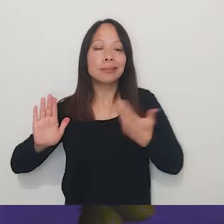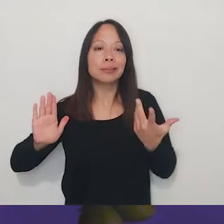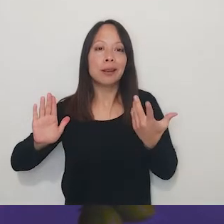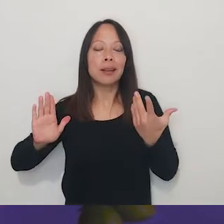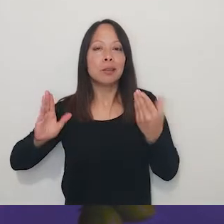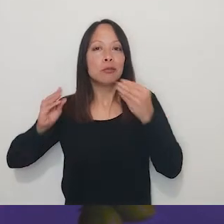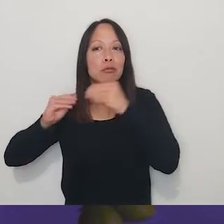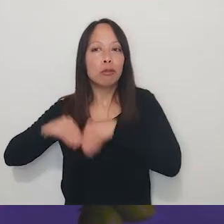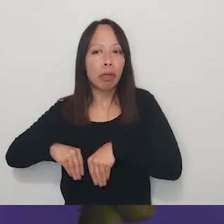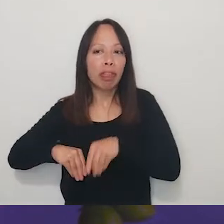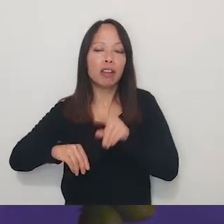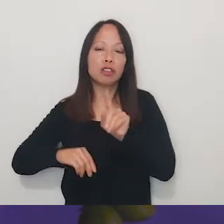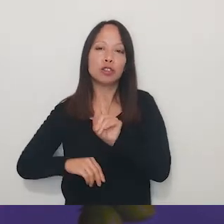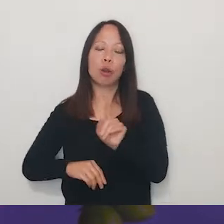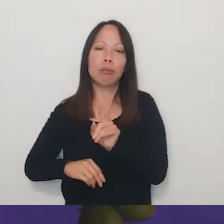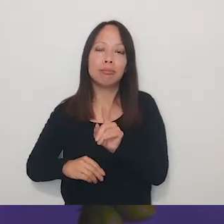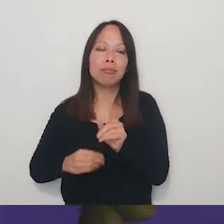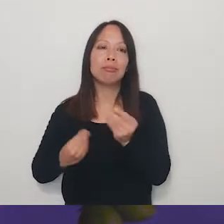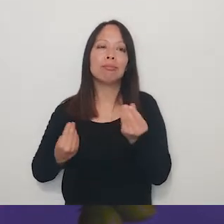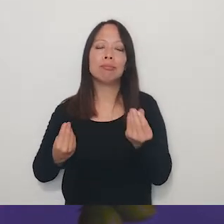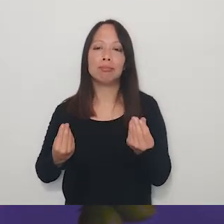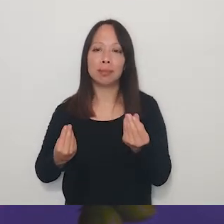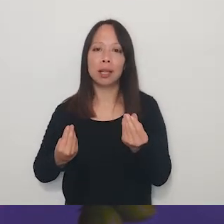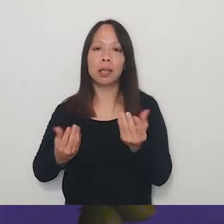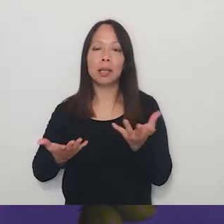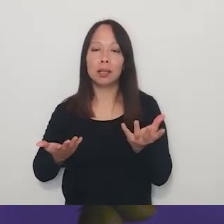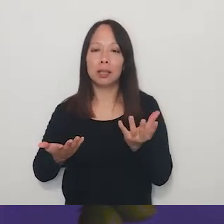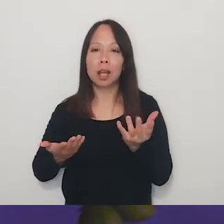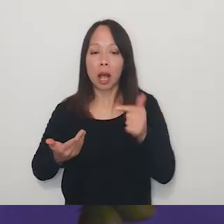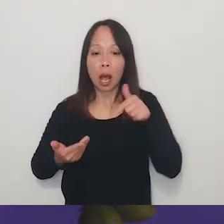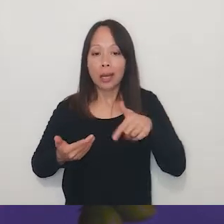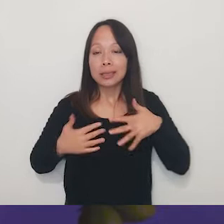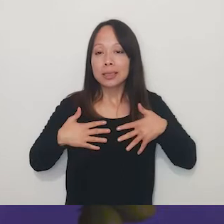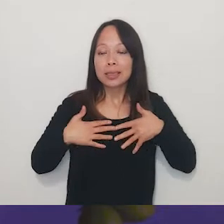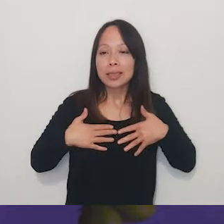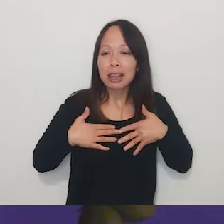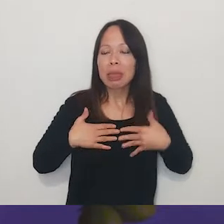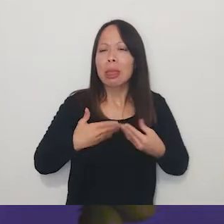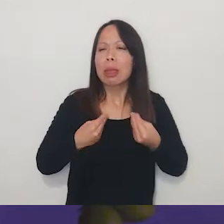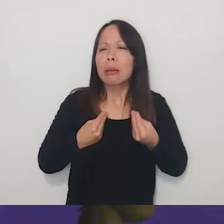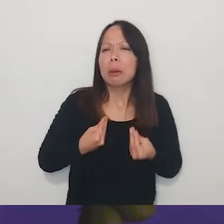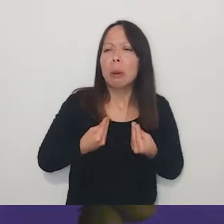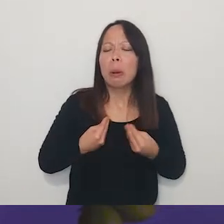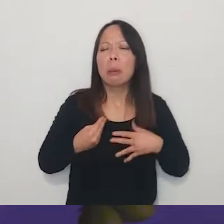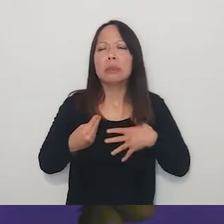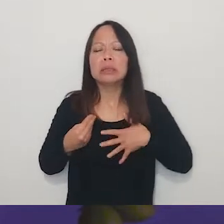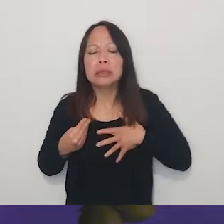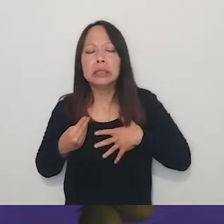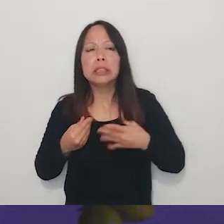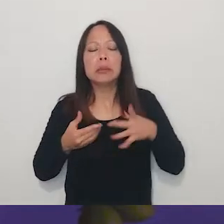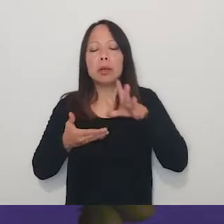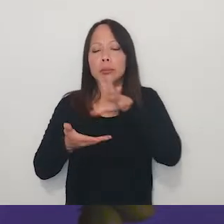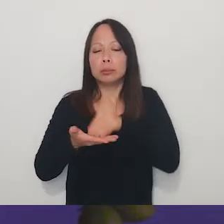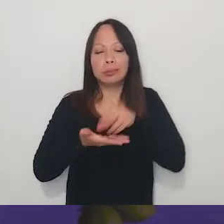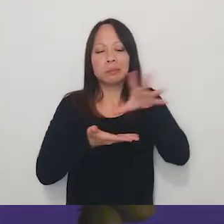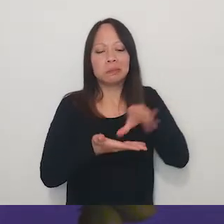es. En general, acá el común denominador es que se tratan síntomas y no están, nunca uno se sentó y